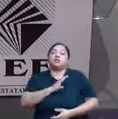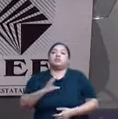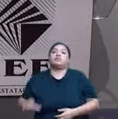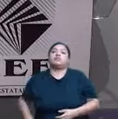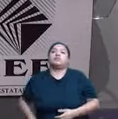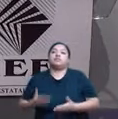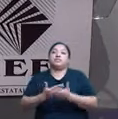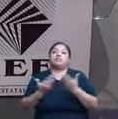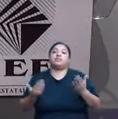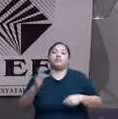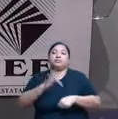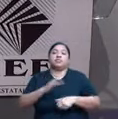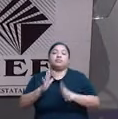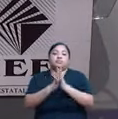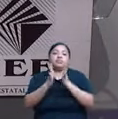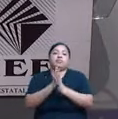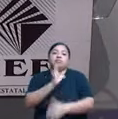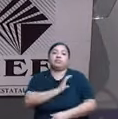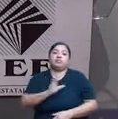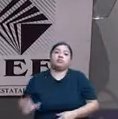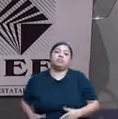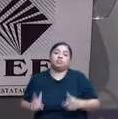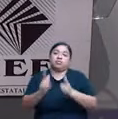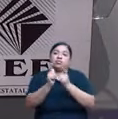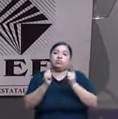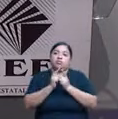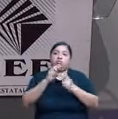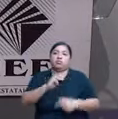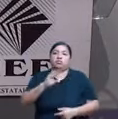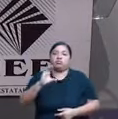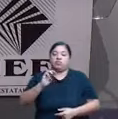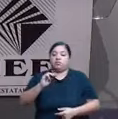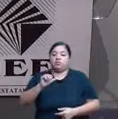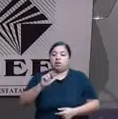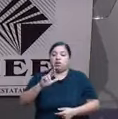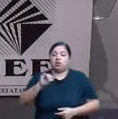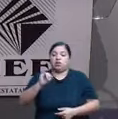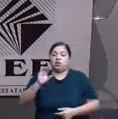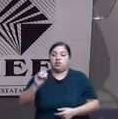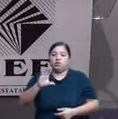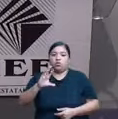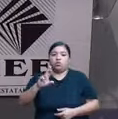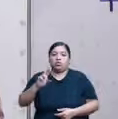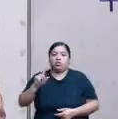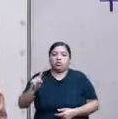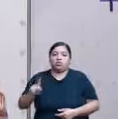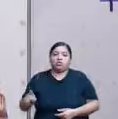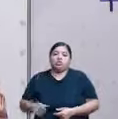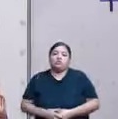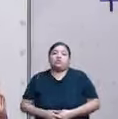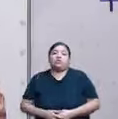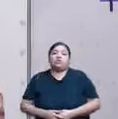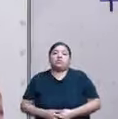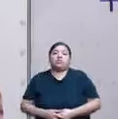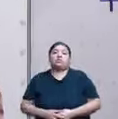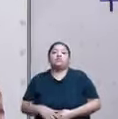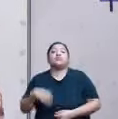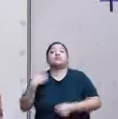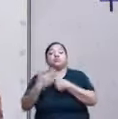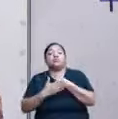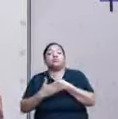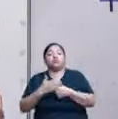Ahora corresponde la participación del candidato del Partido Movimiento Ciudadano, Mario Cruz Trejo. Candidato, tiene la palabra. Muchas gracias. Como presidente